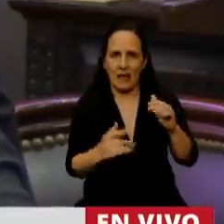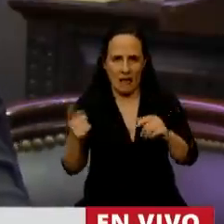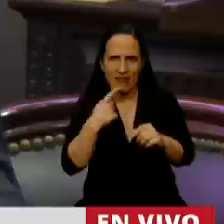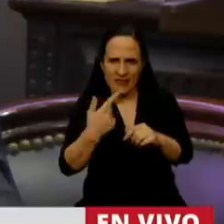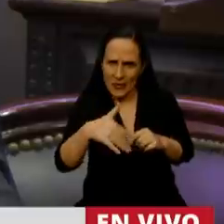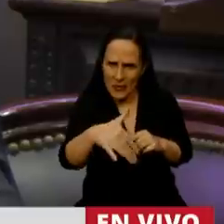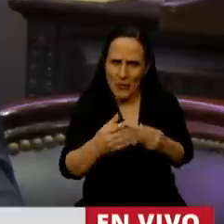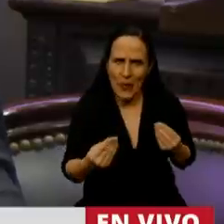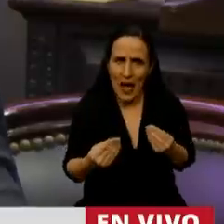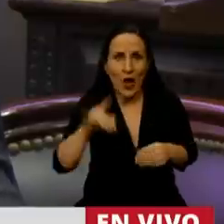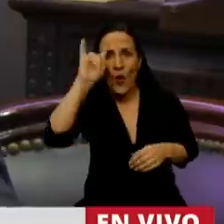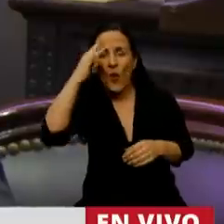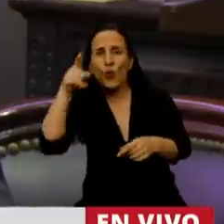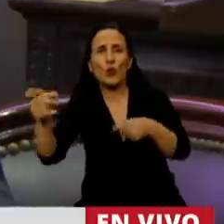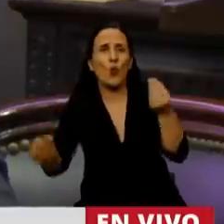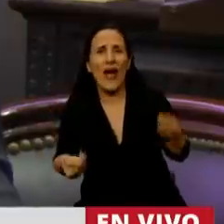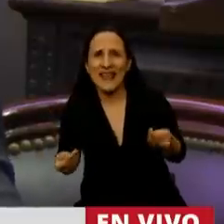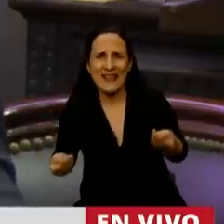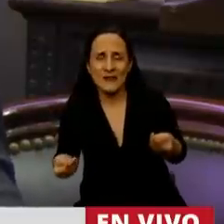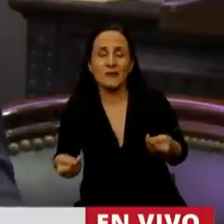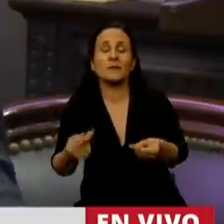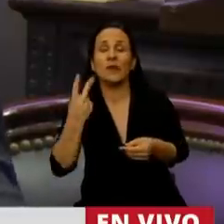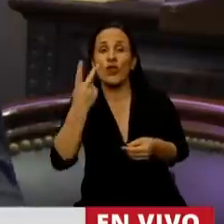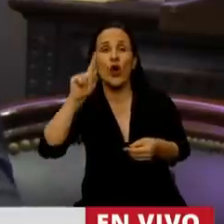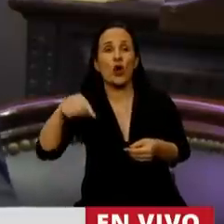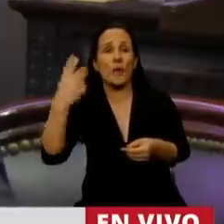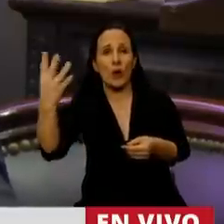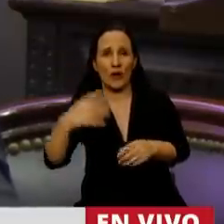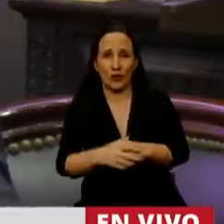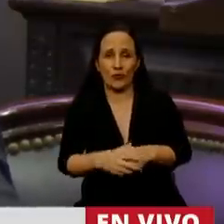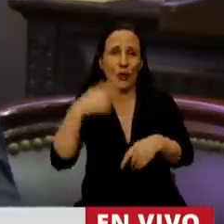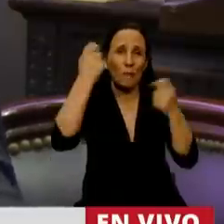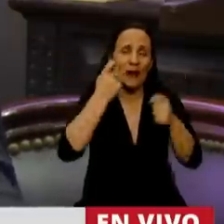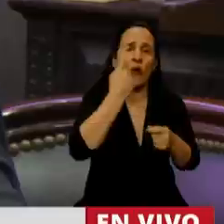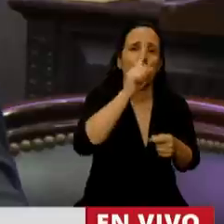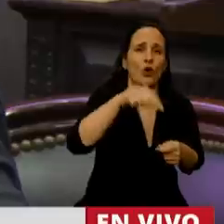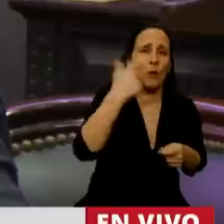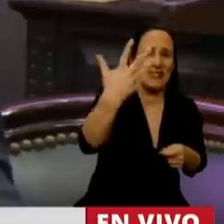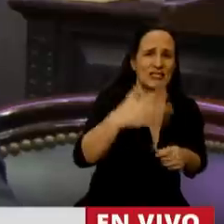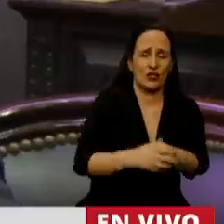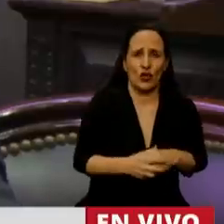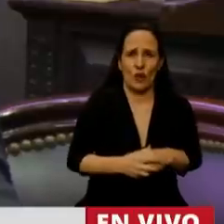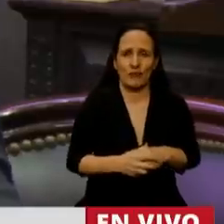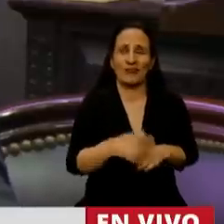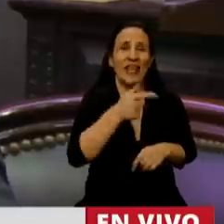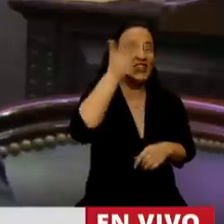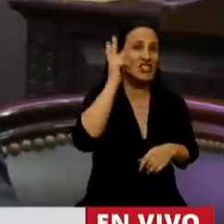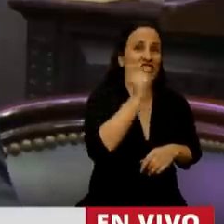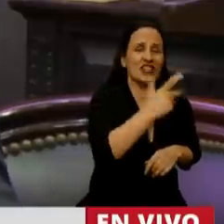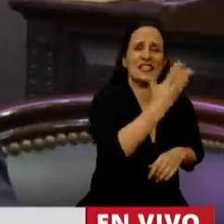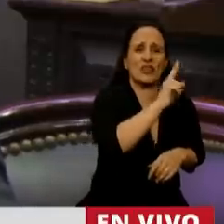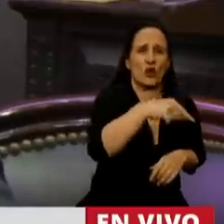sabe cuánto en uruguay el neoliberal uruguay 2,4 paraguay 15 el neoliberal chile